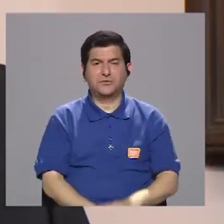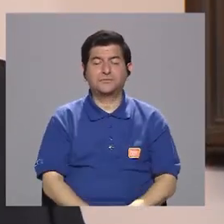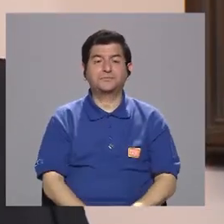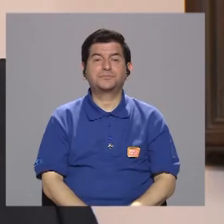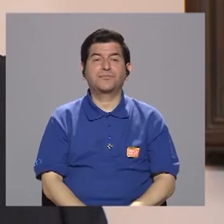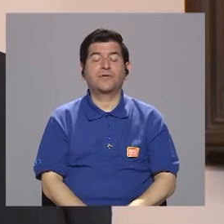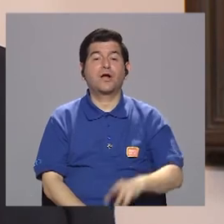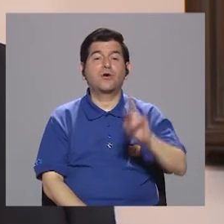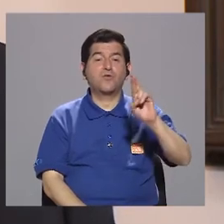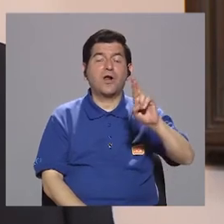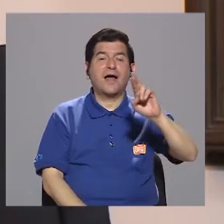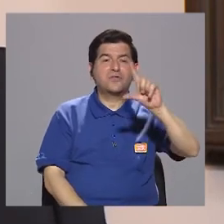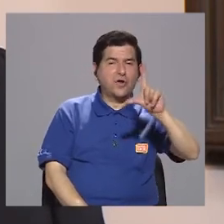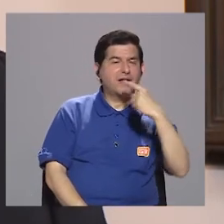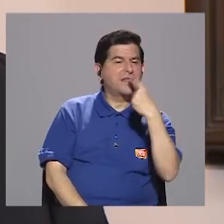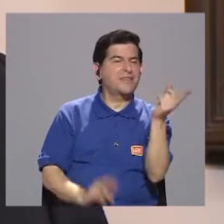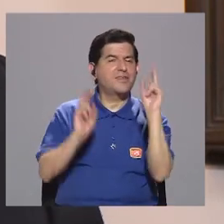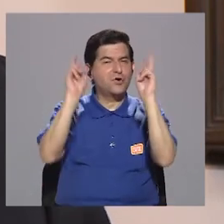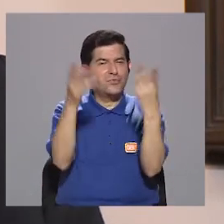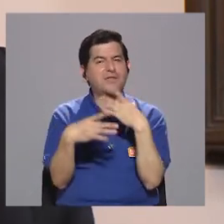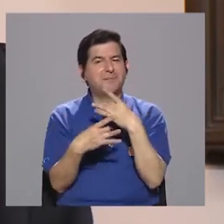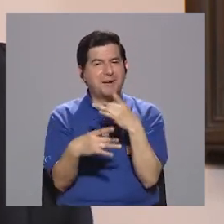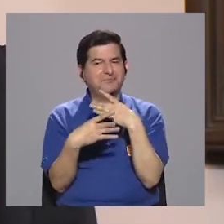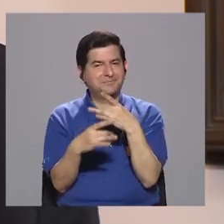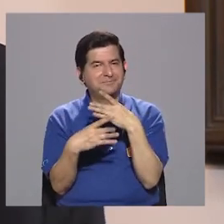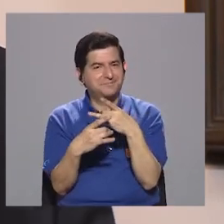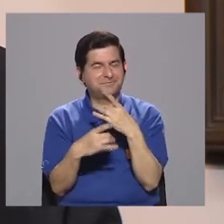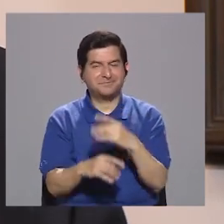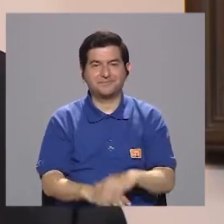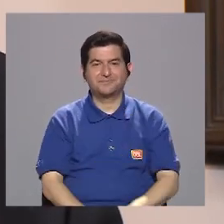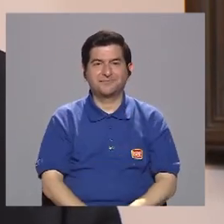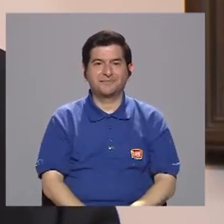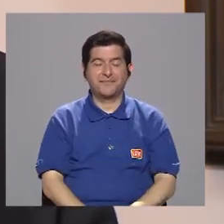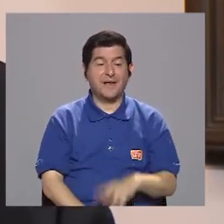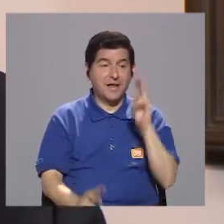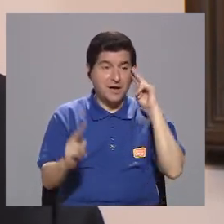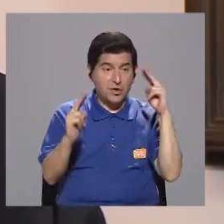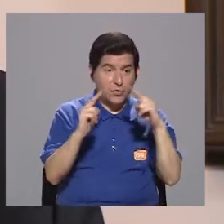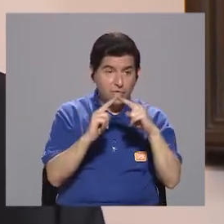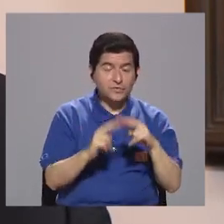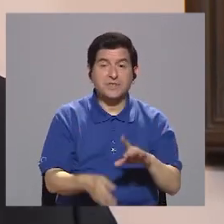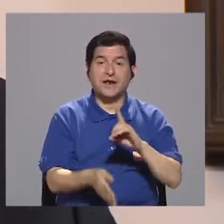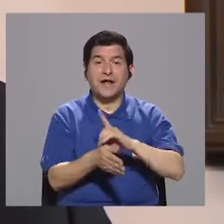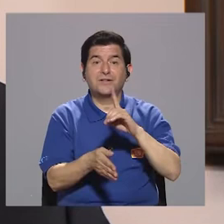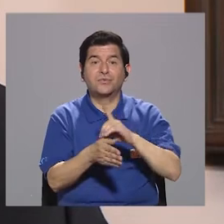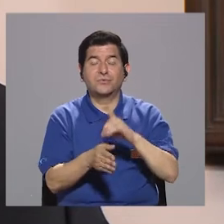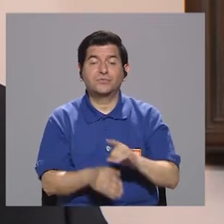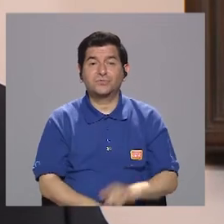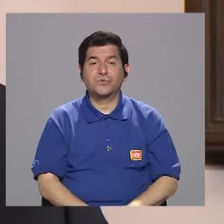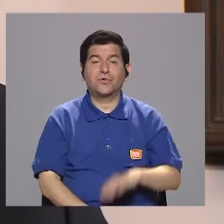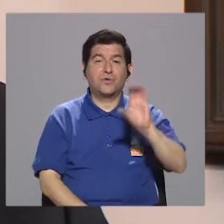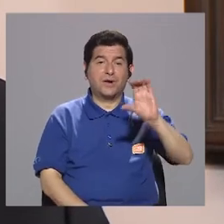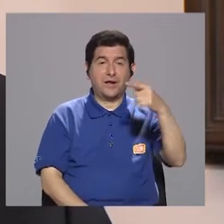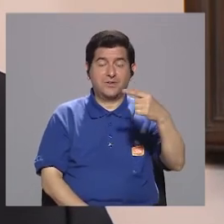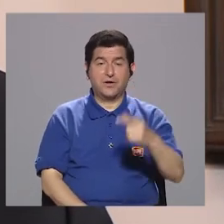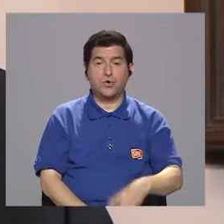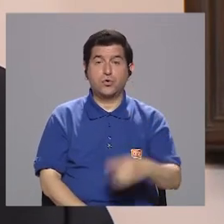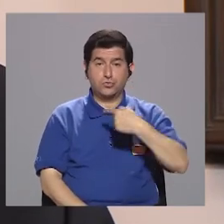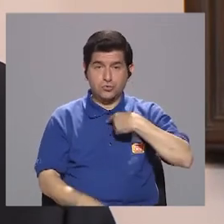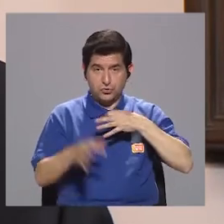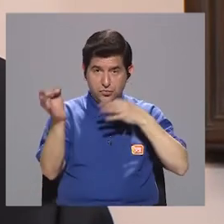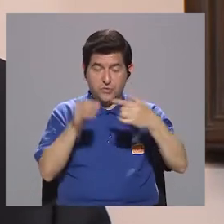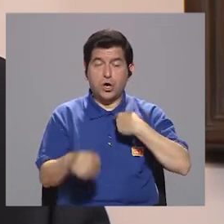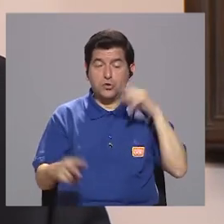que Rolando tocó un tema interesante. ¿Cómo conoció al doctor Calderón? Yo